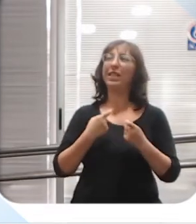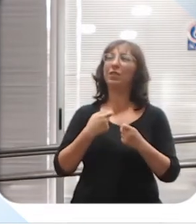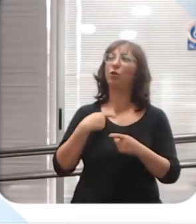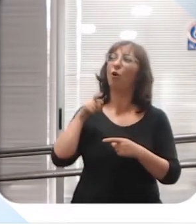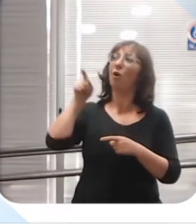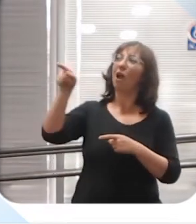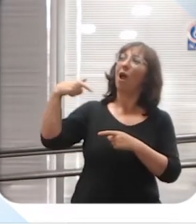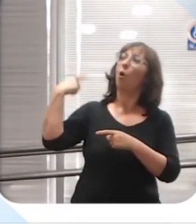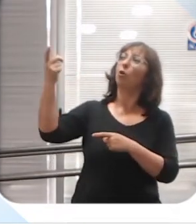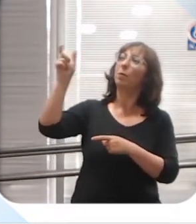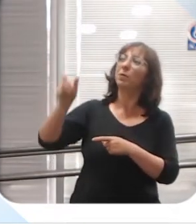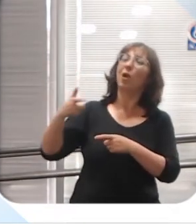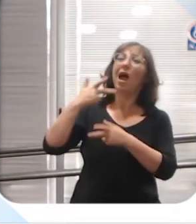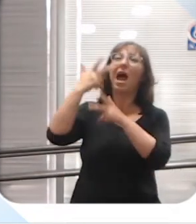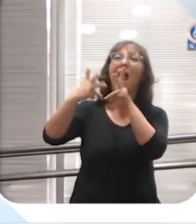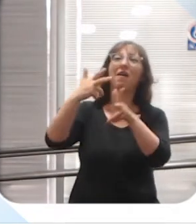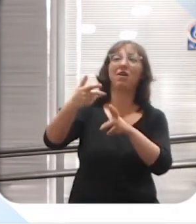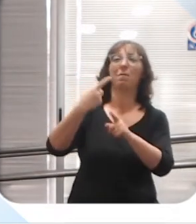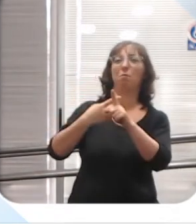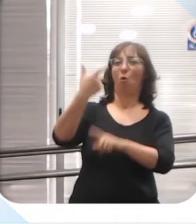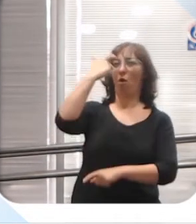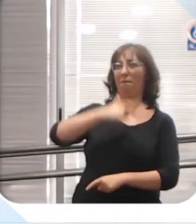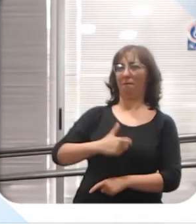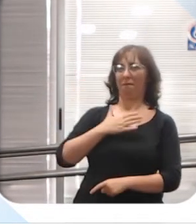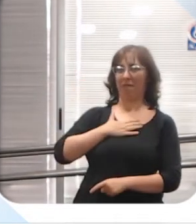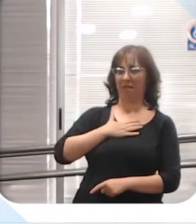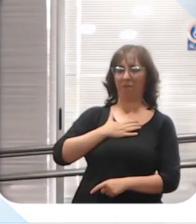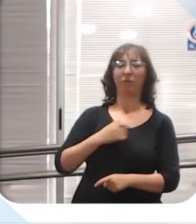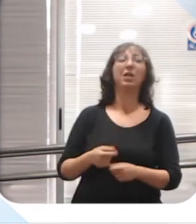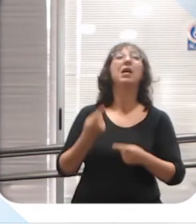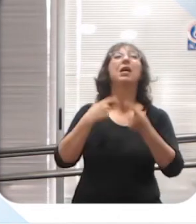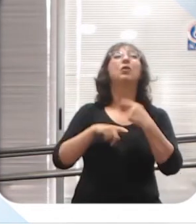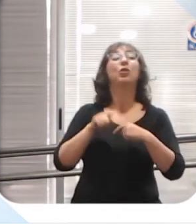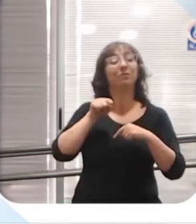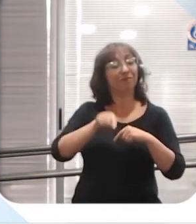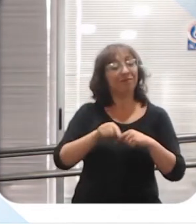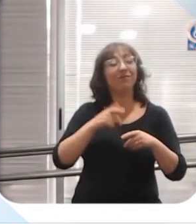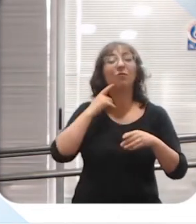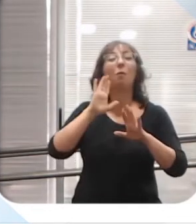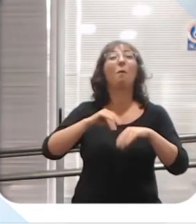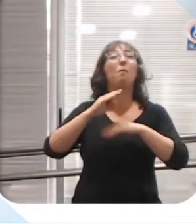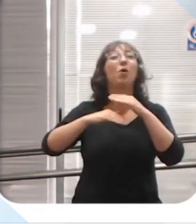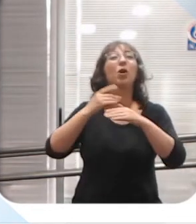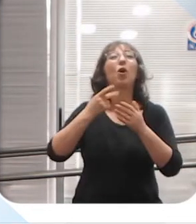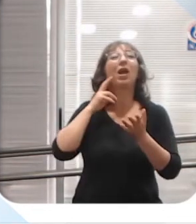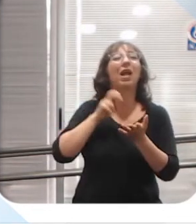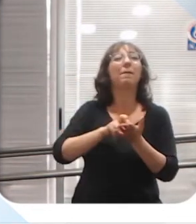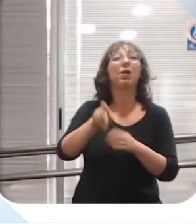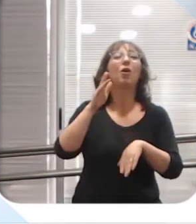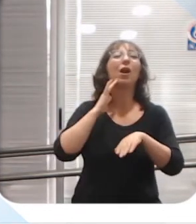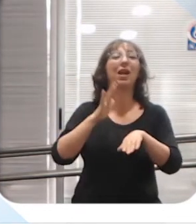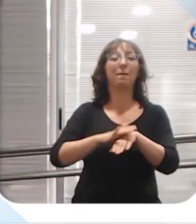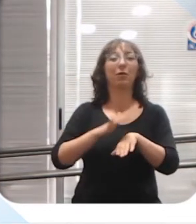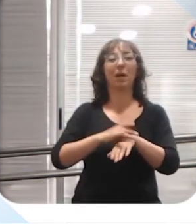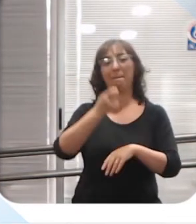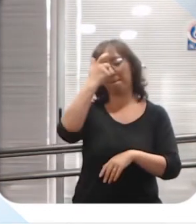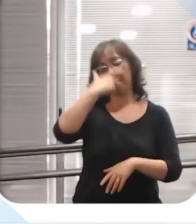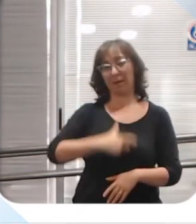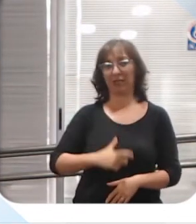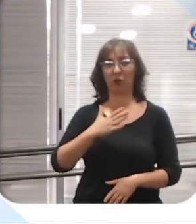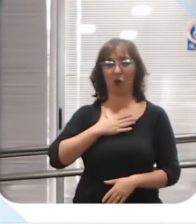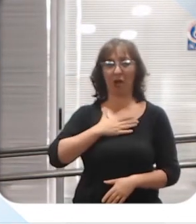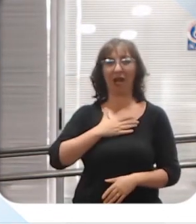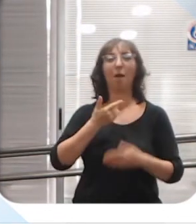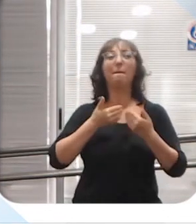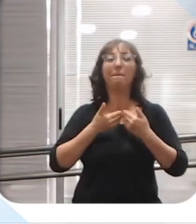mí? Y tiene que ver con todo un proceso que es el camino hacia una responsabilidad personal que tiene